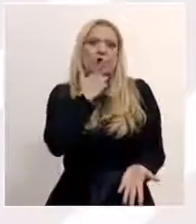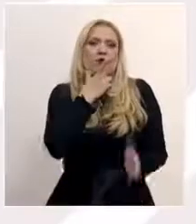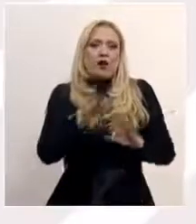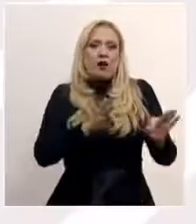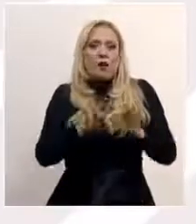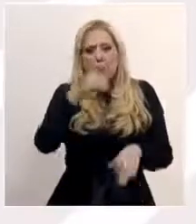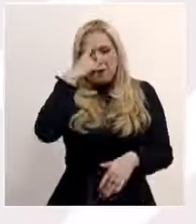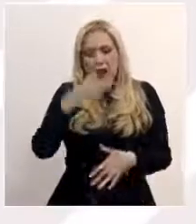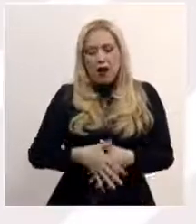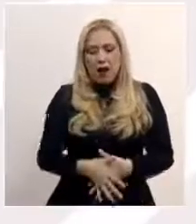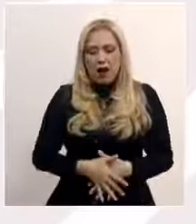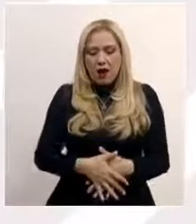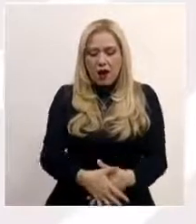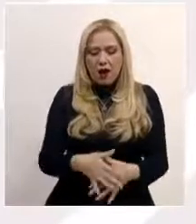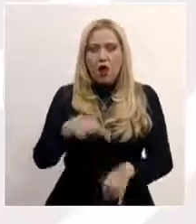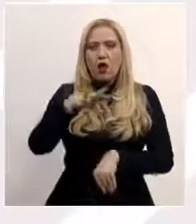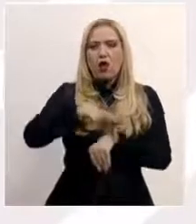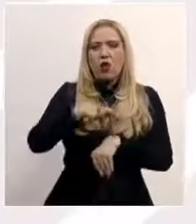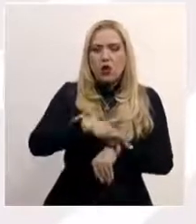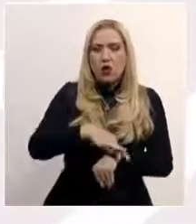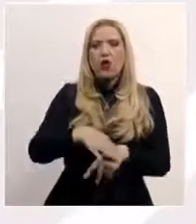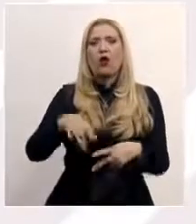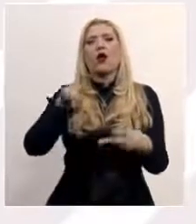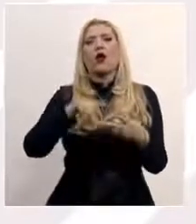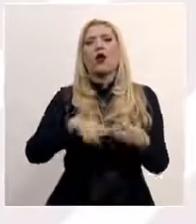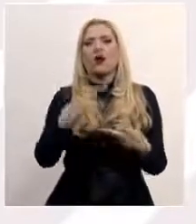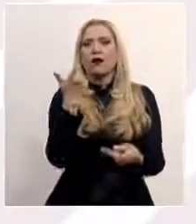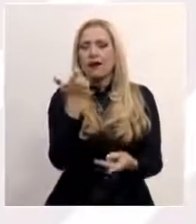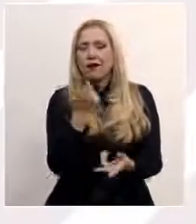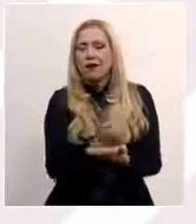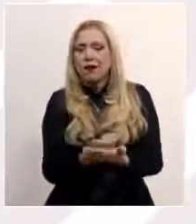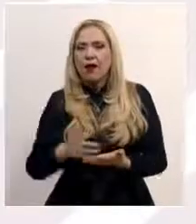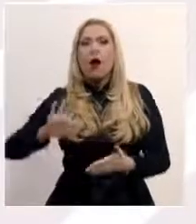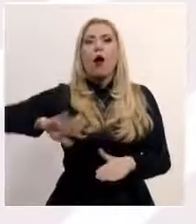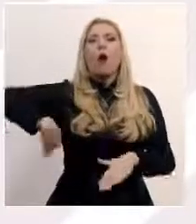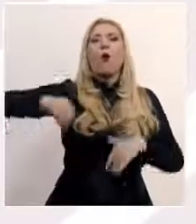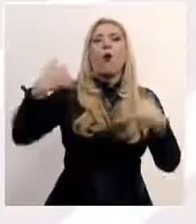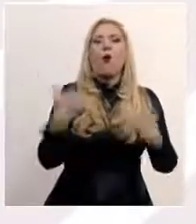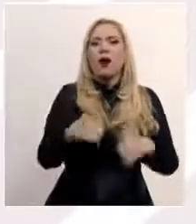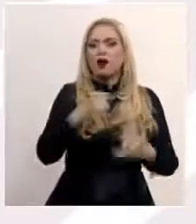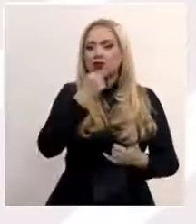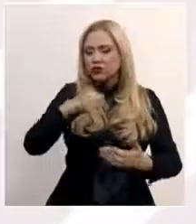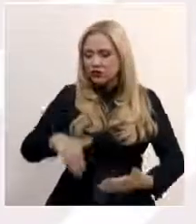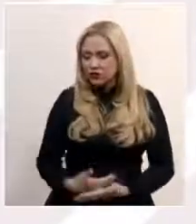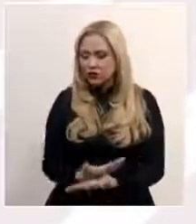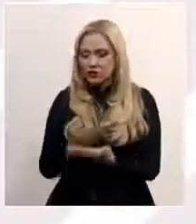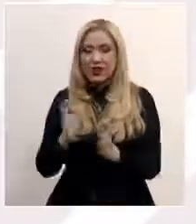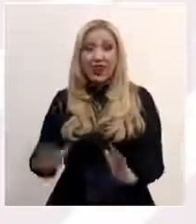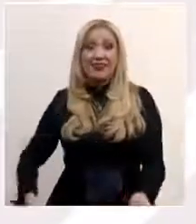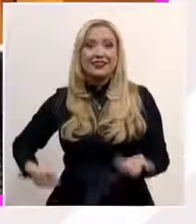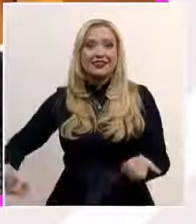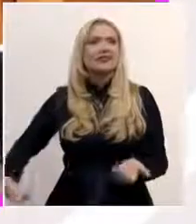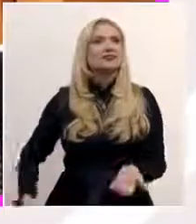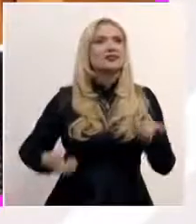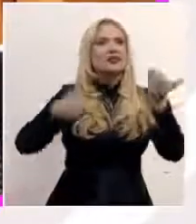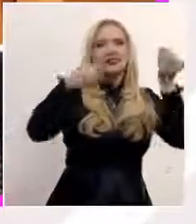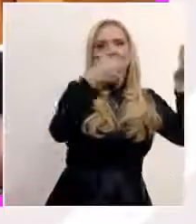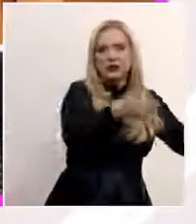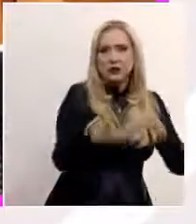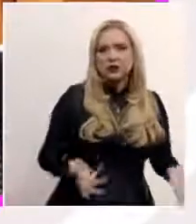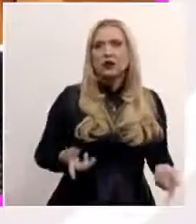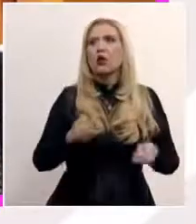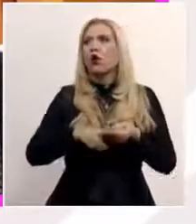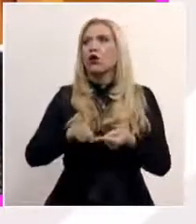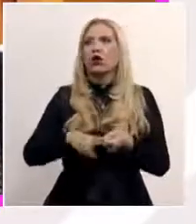implica no solamente el tema de salud, sino, por ejemplo, el acceso a guarderías, ¿no? Una vez que termine la licencia de maternidad, ¿dónde